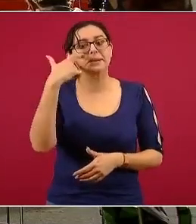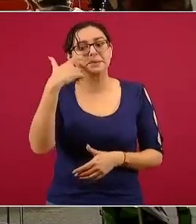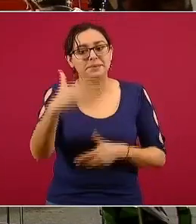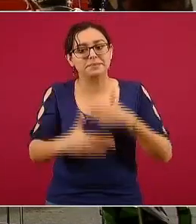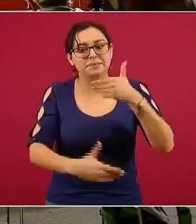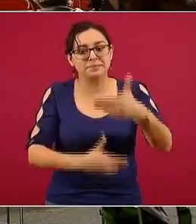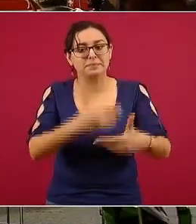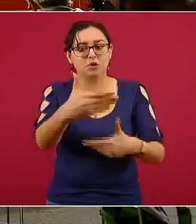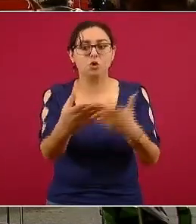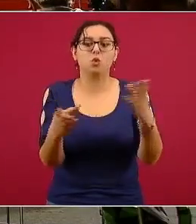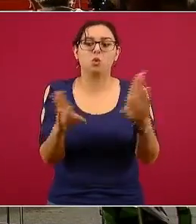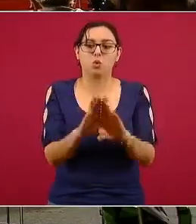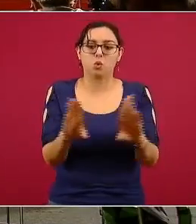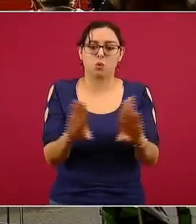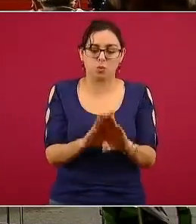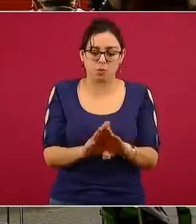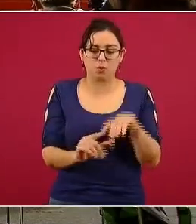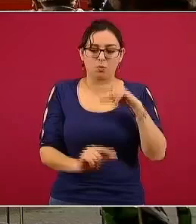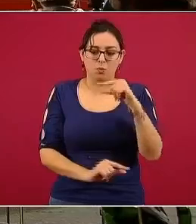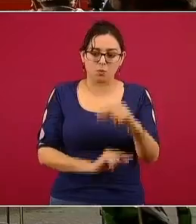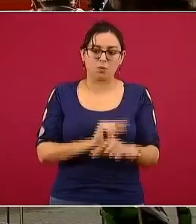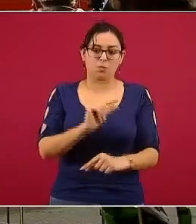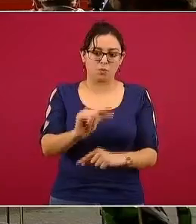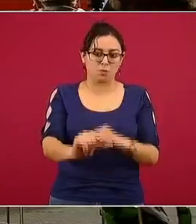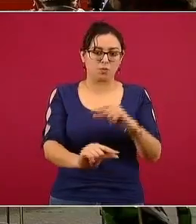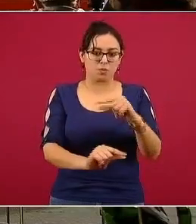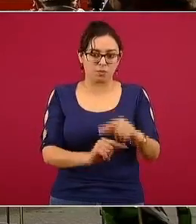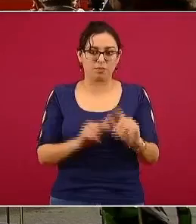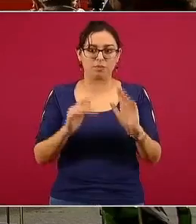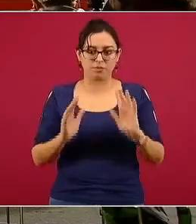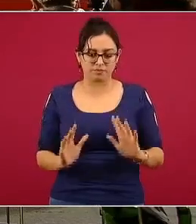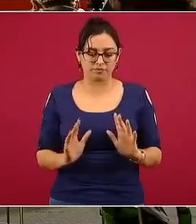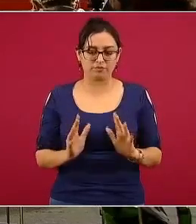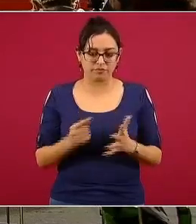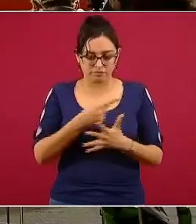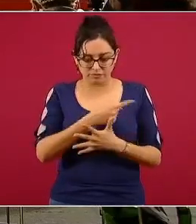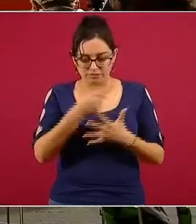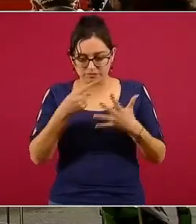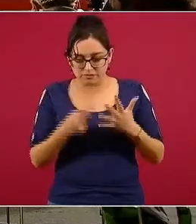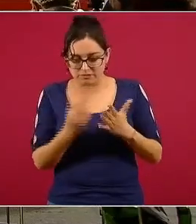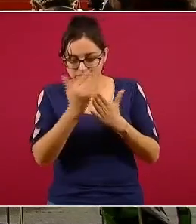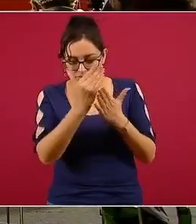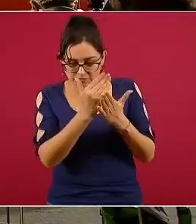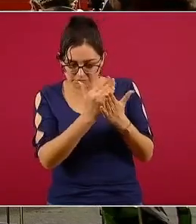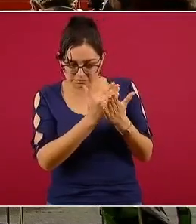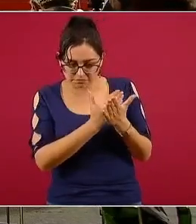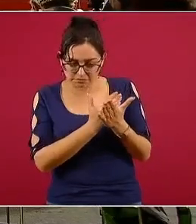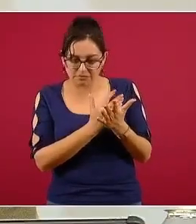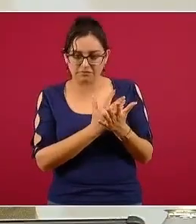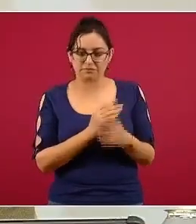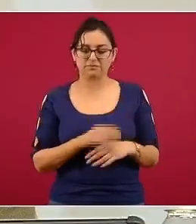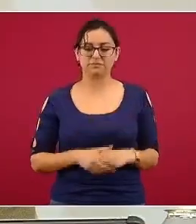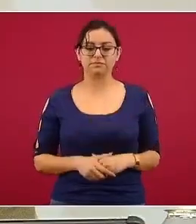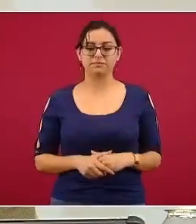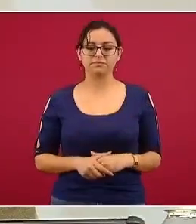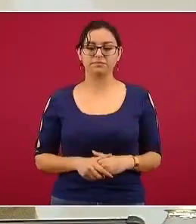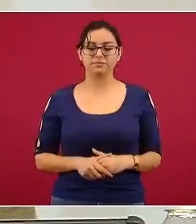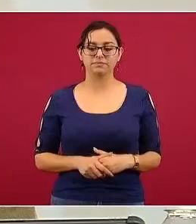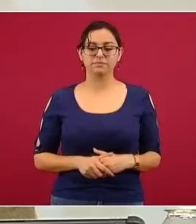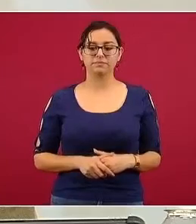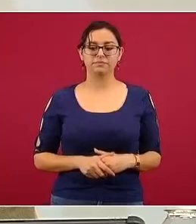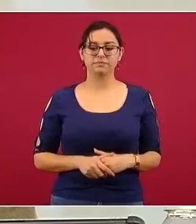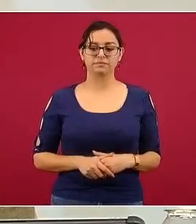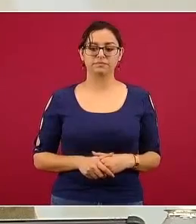la posibilidad de ir liberándose de una serie de acciones de salud pública una vez con la población vacunada, ¿no?